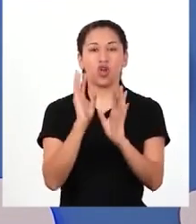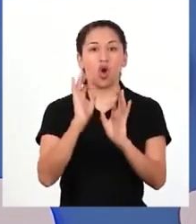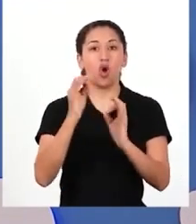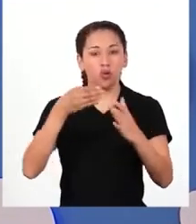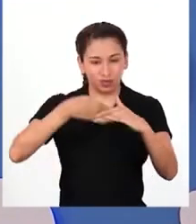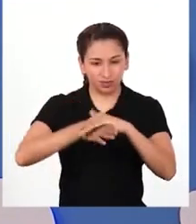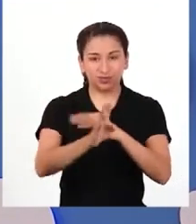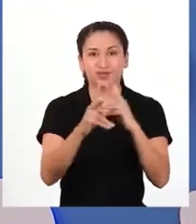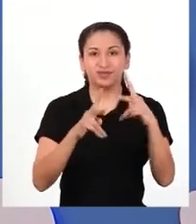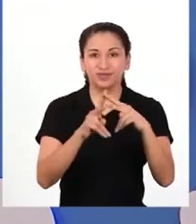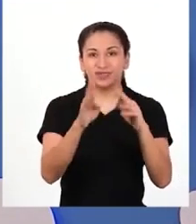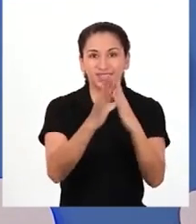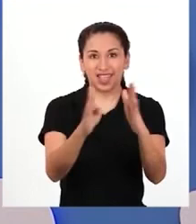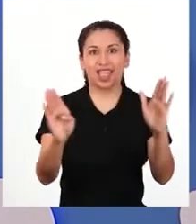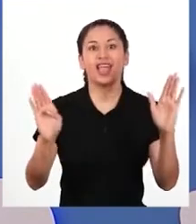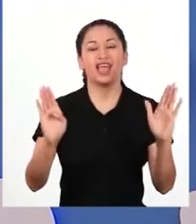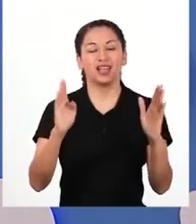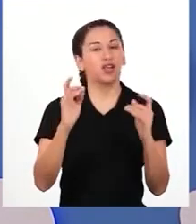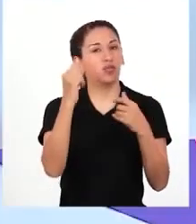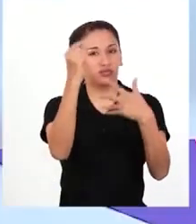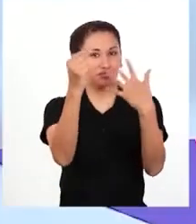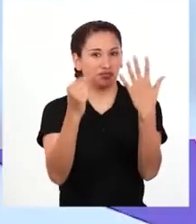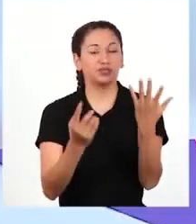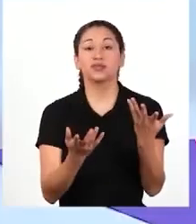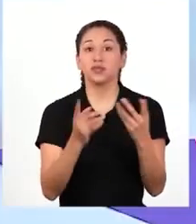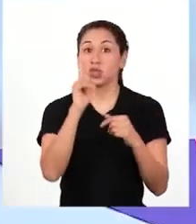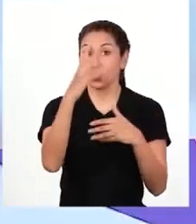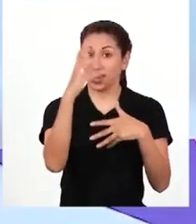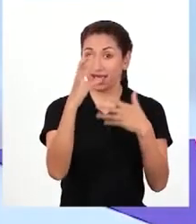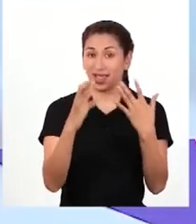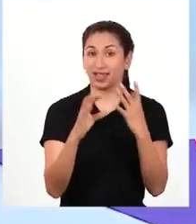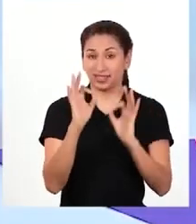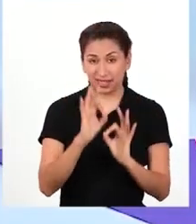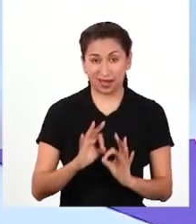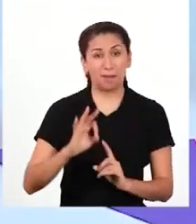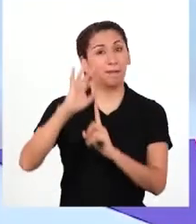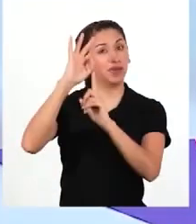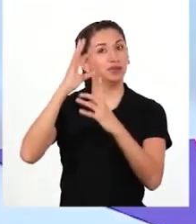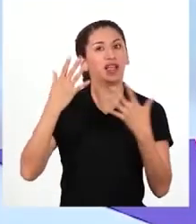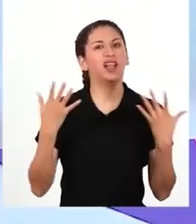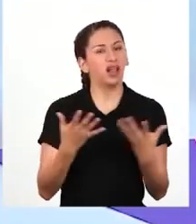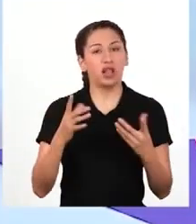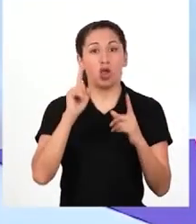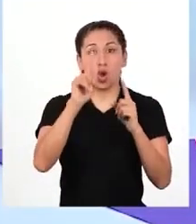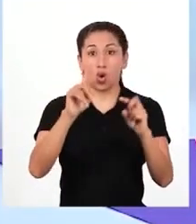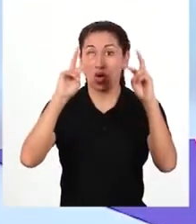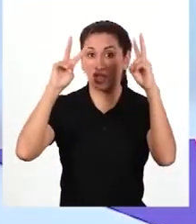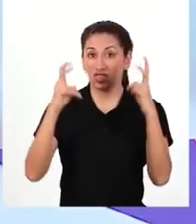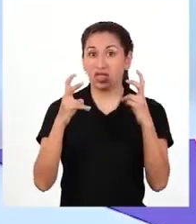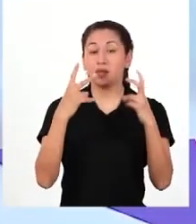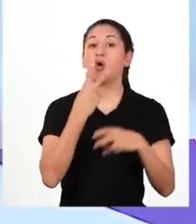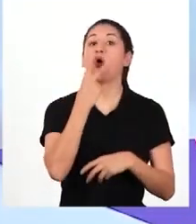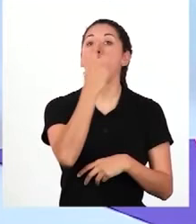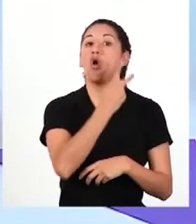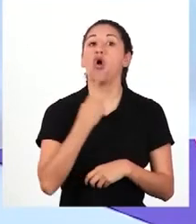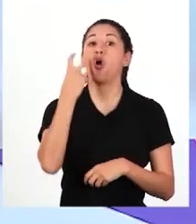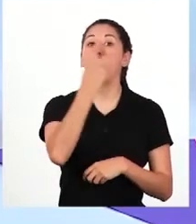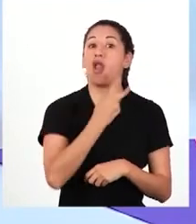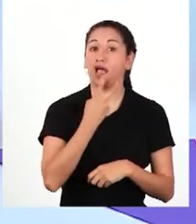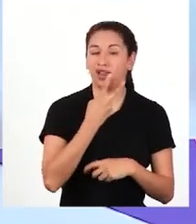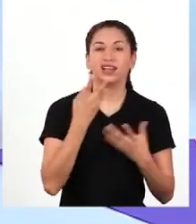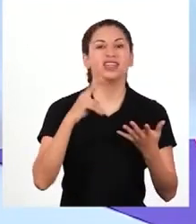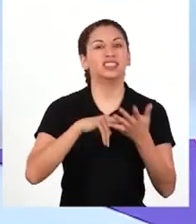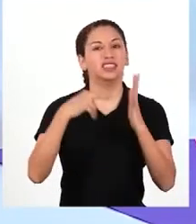escolar, una inauguración, etc. Tú sabes, Rodrigo, que una de sus características principales es que se trata de